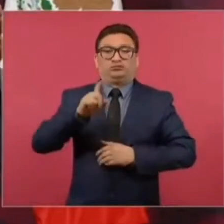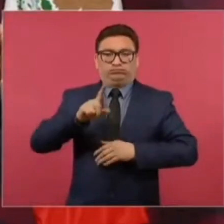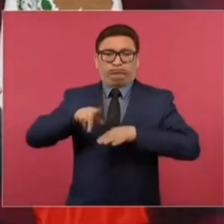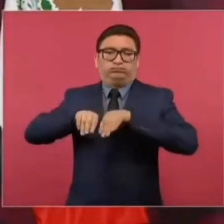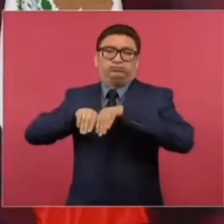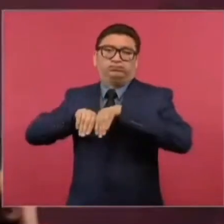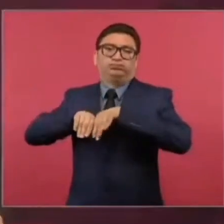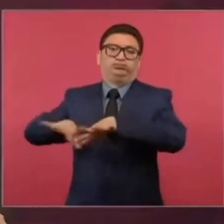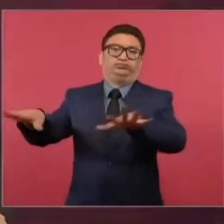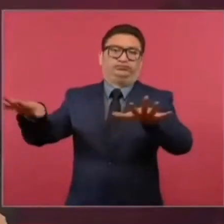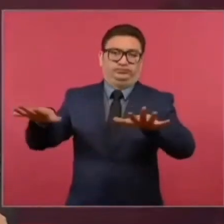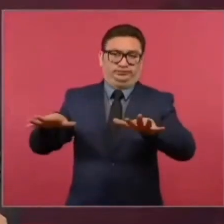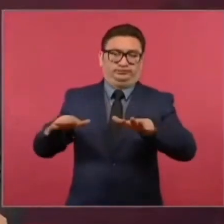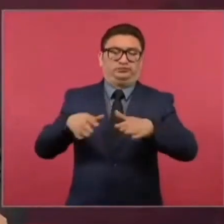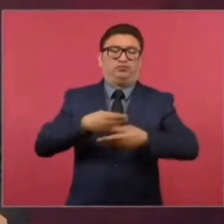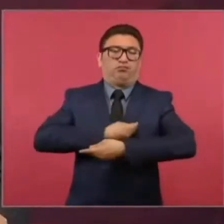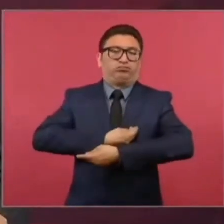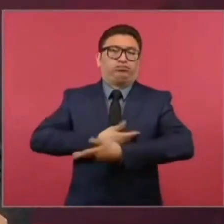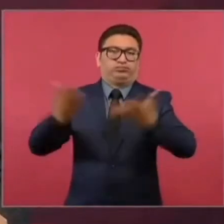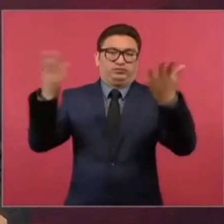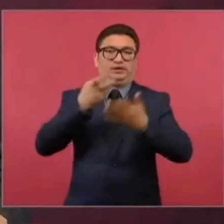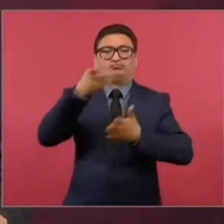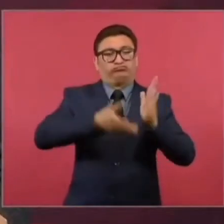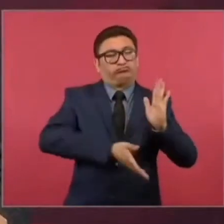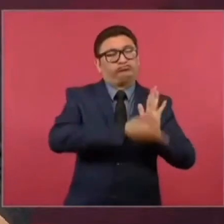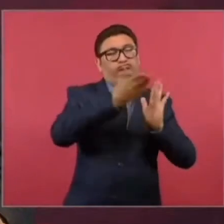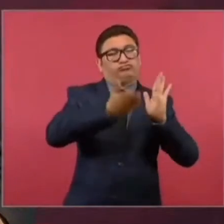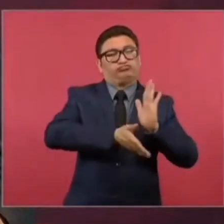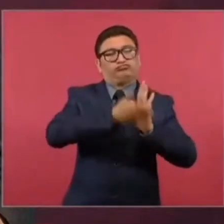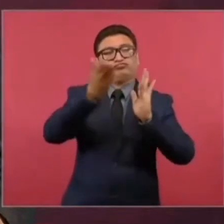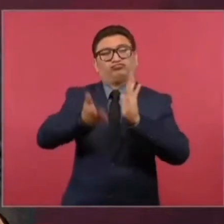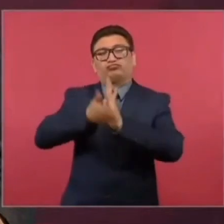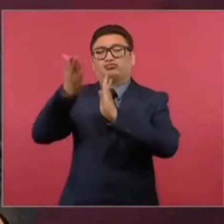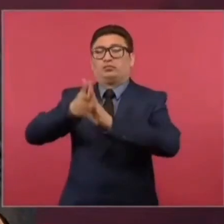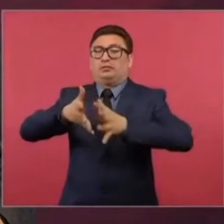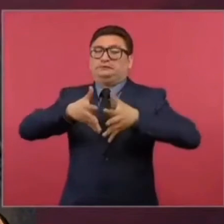abastecer de agua. Es una gran obra. Estoy muy contento